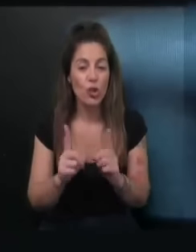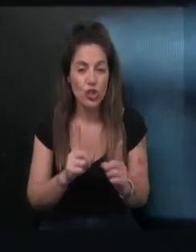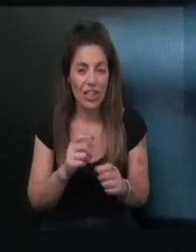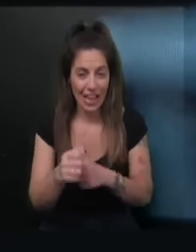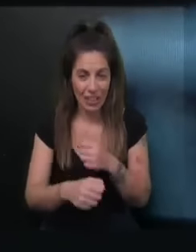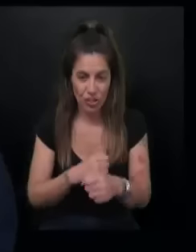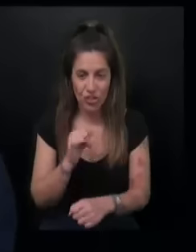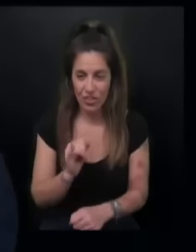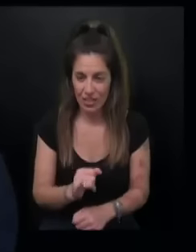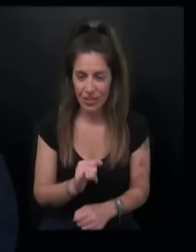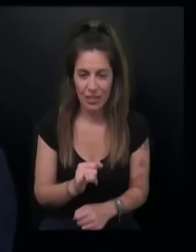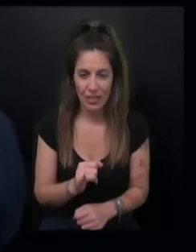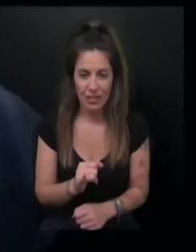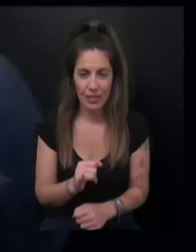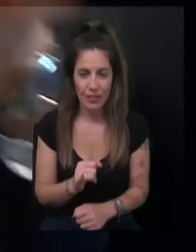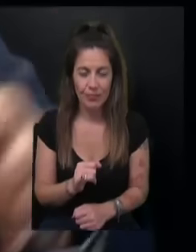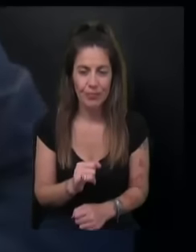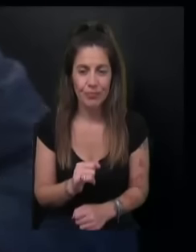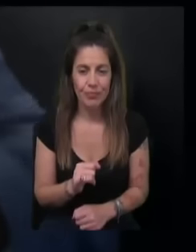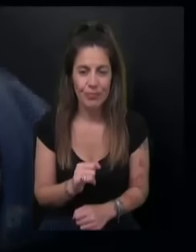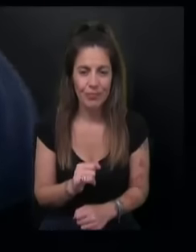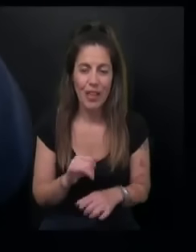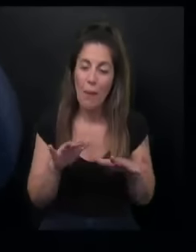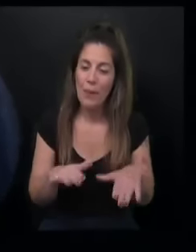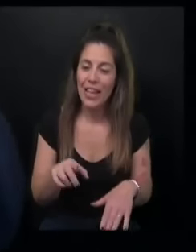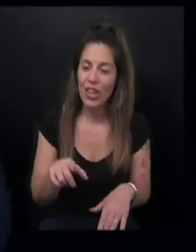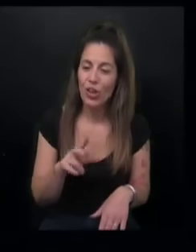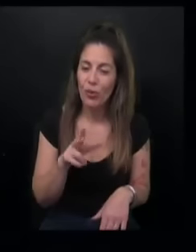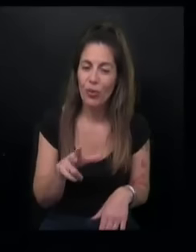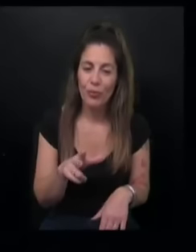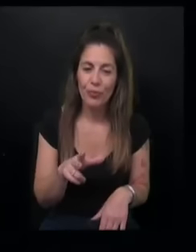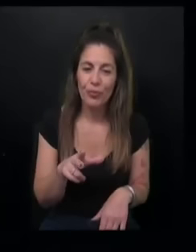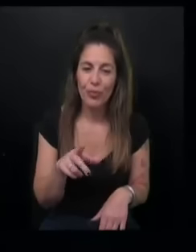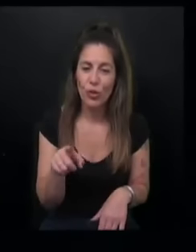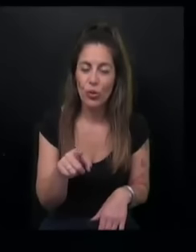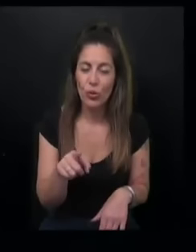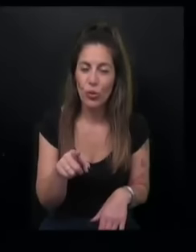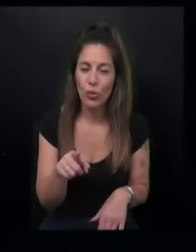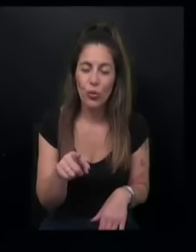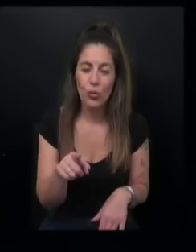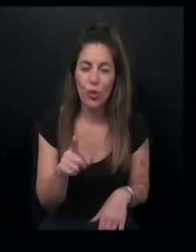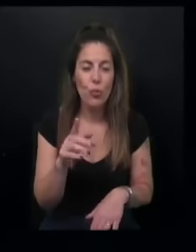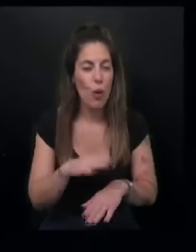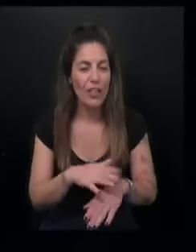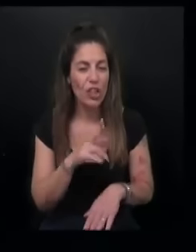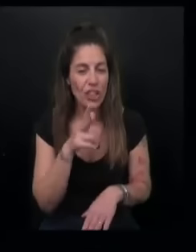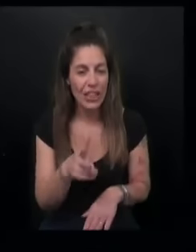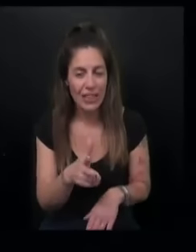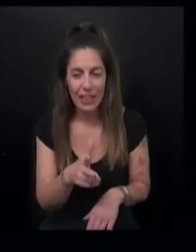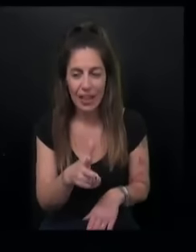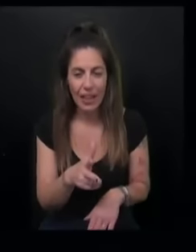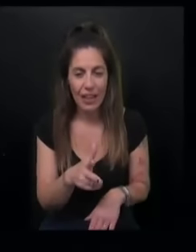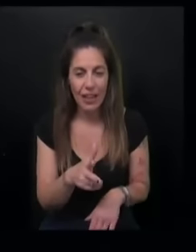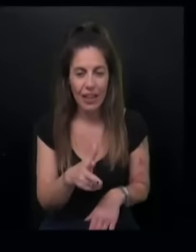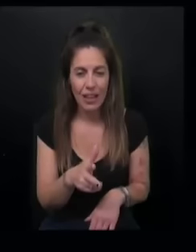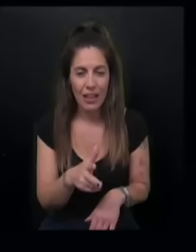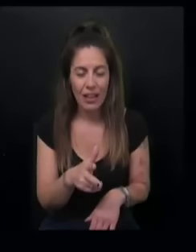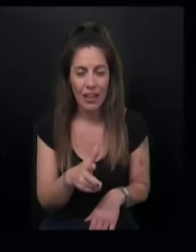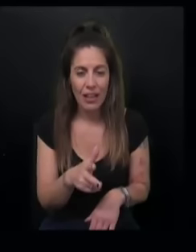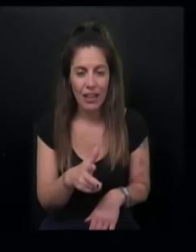11 eh Me quedo con una porque en algún lado tú en en algún momento dijiste algo así como que